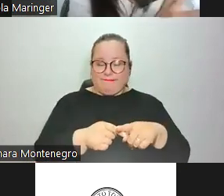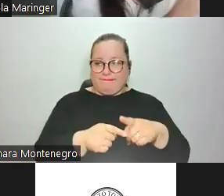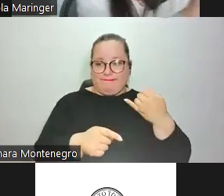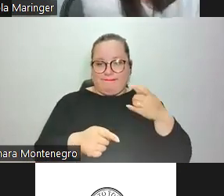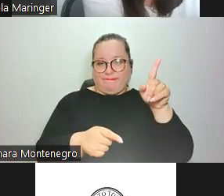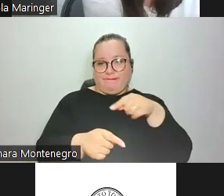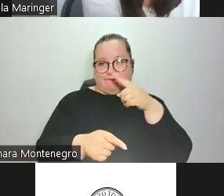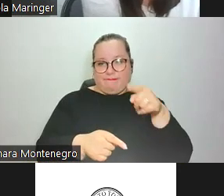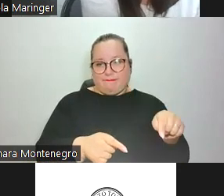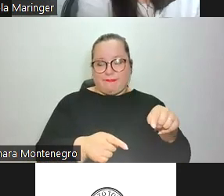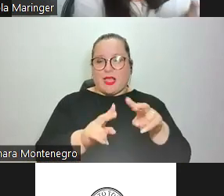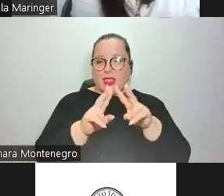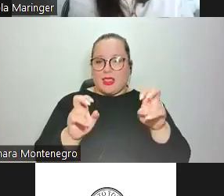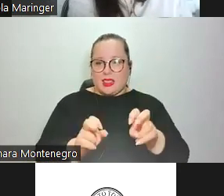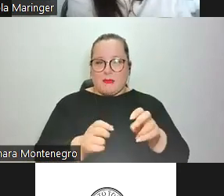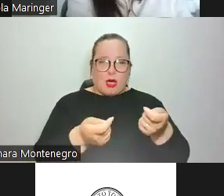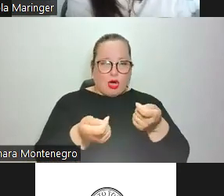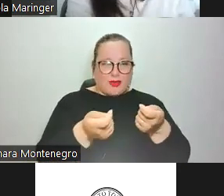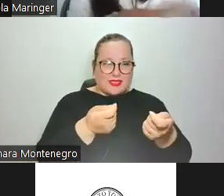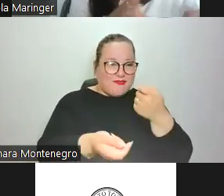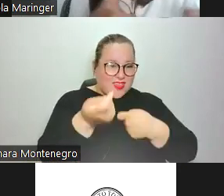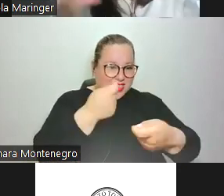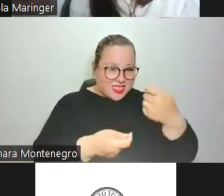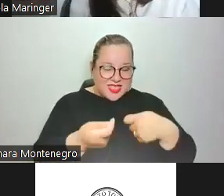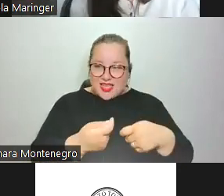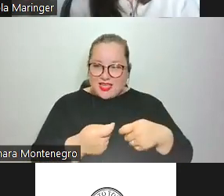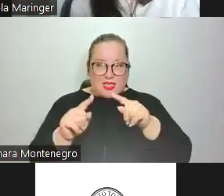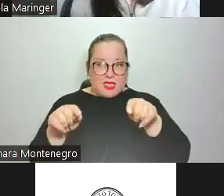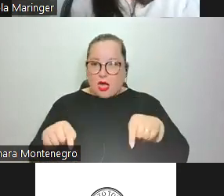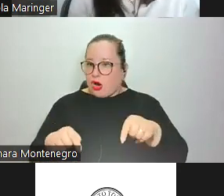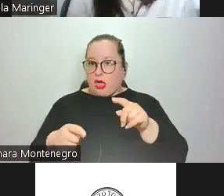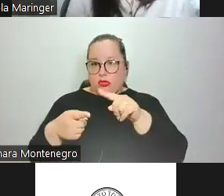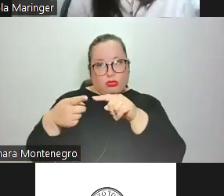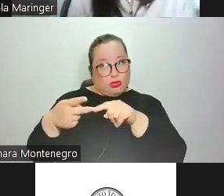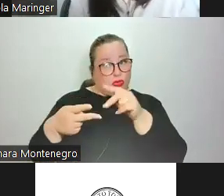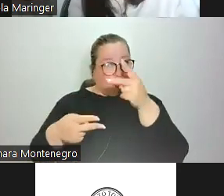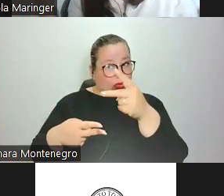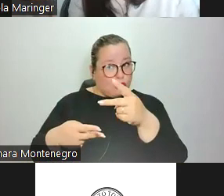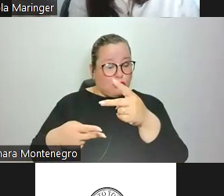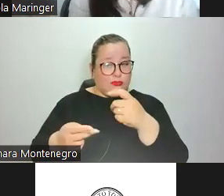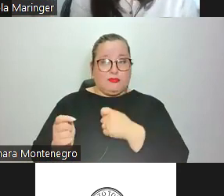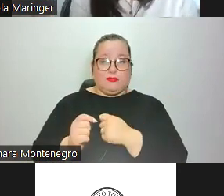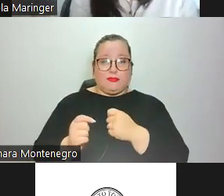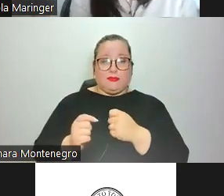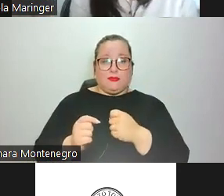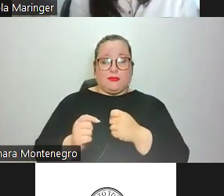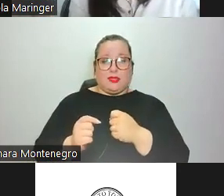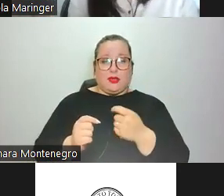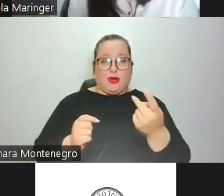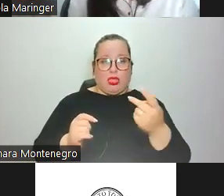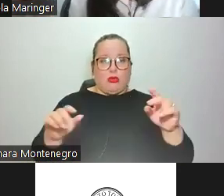estaba muy relacionado con el tema, por ejemplo, comercial, de ventas. Y ahora piden las dos cosas que tienen que ver con polos extroversión e